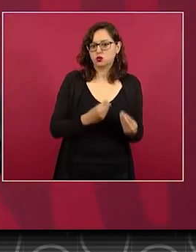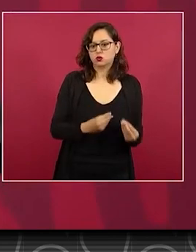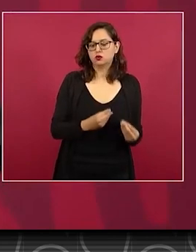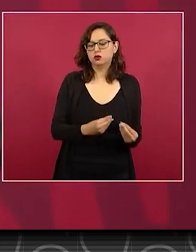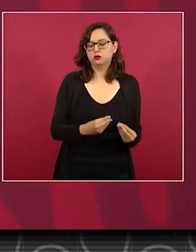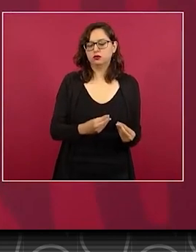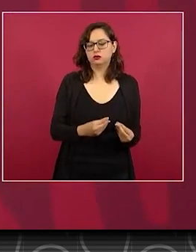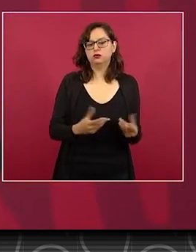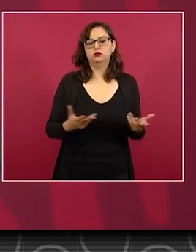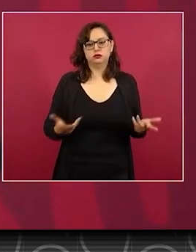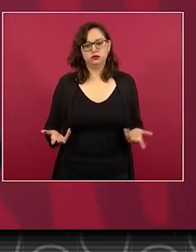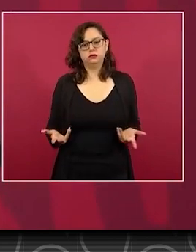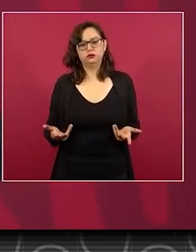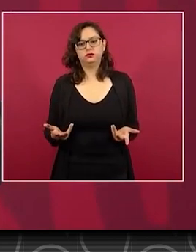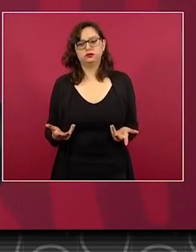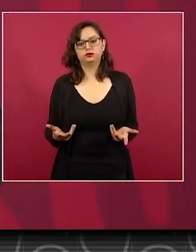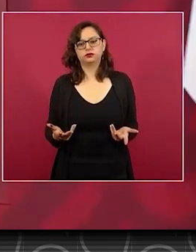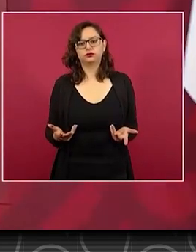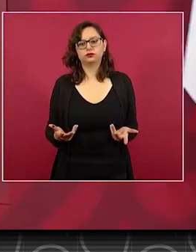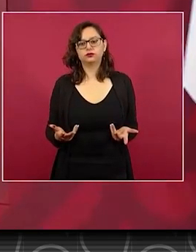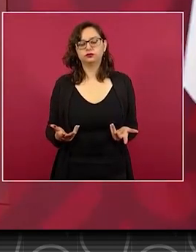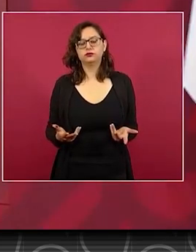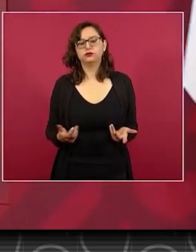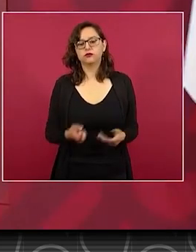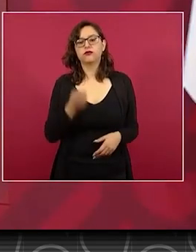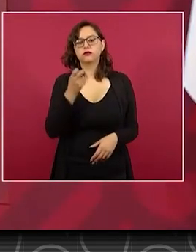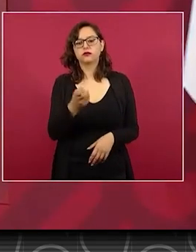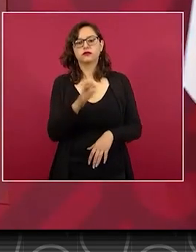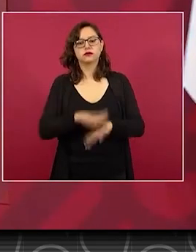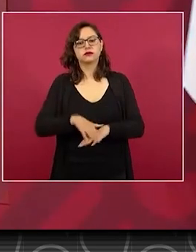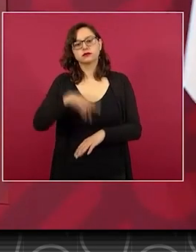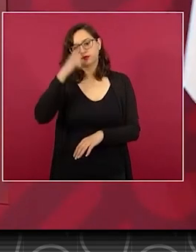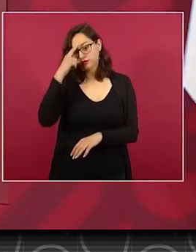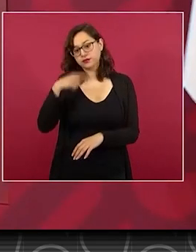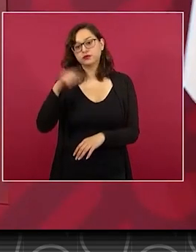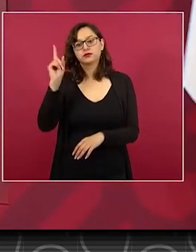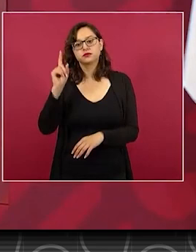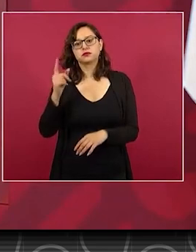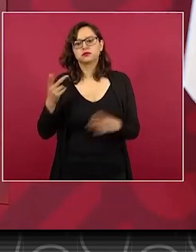Entonces, se podría de esa manera sencilla que cada quien